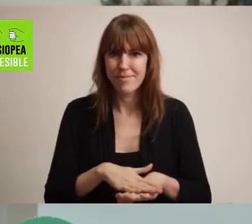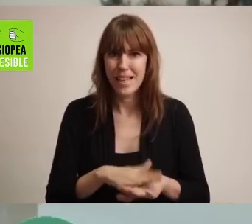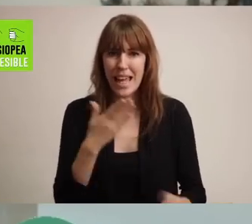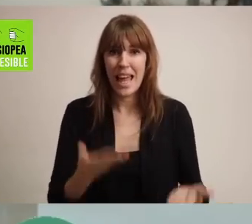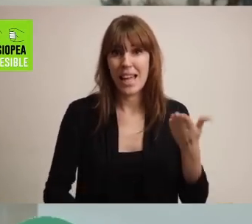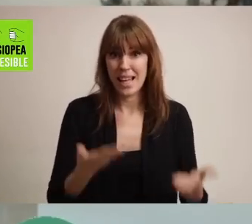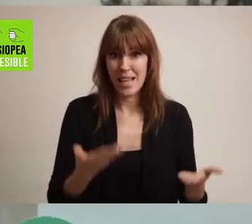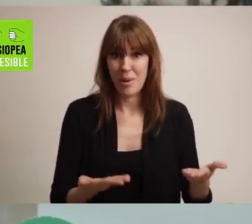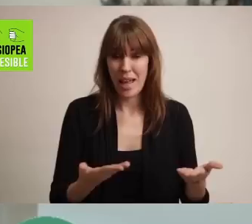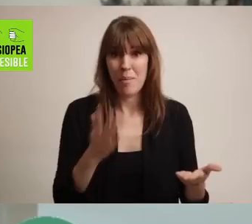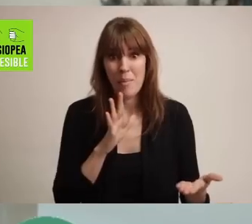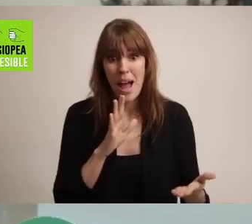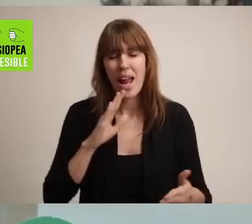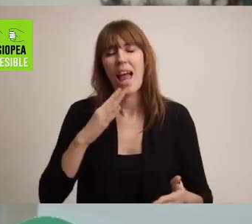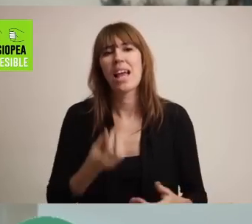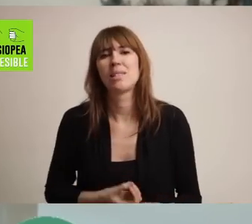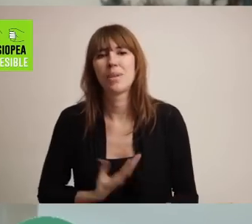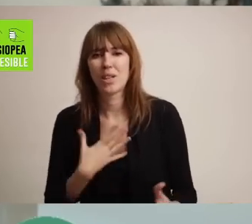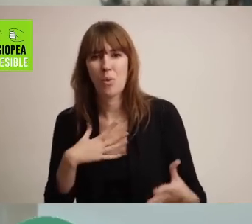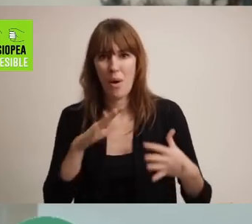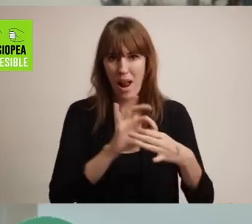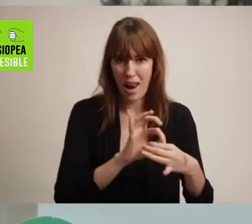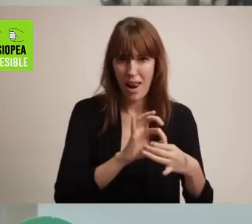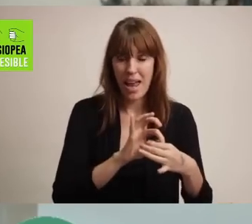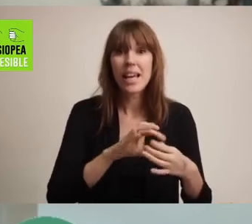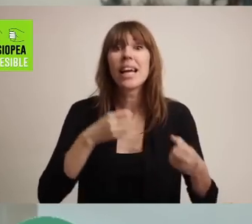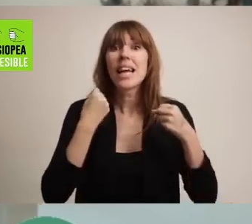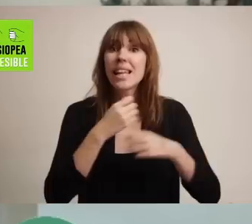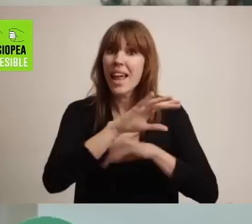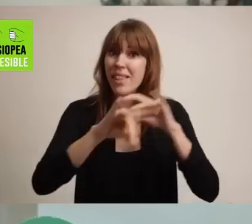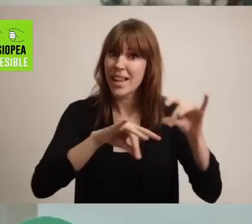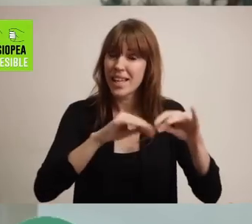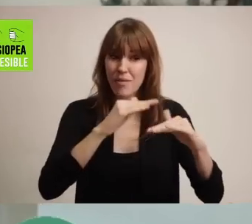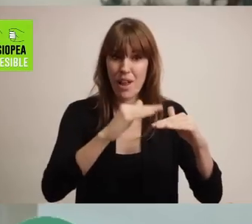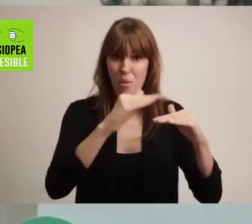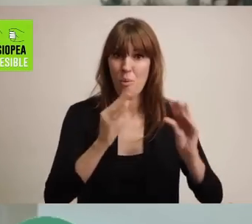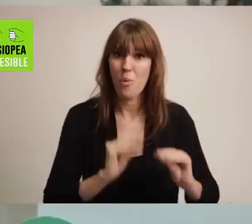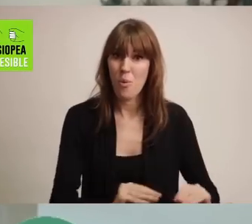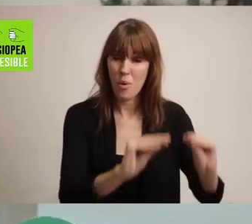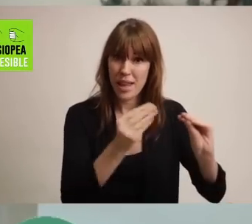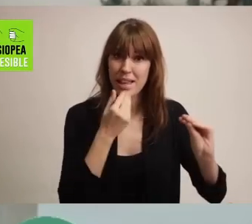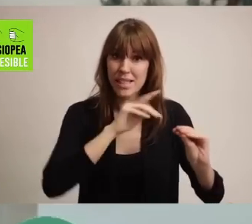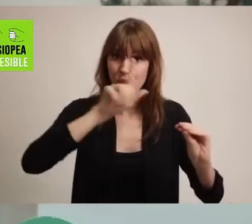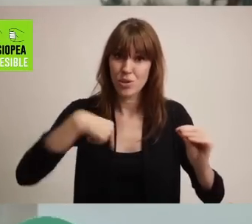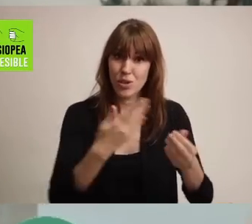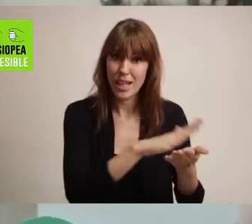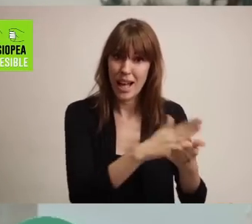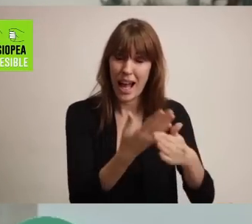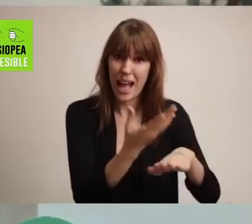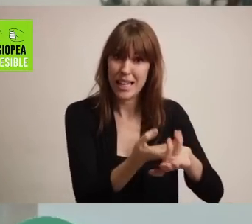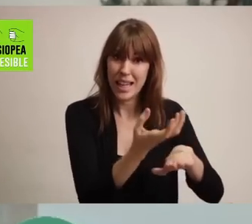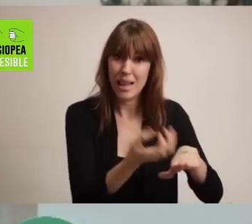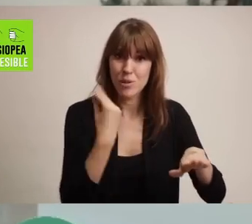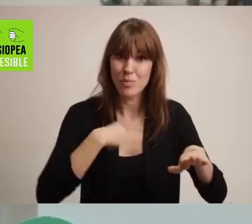de lo espiritual. La energía de la tierra, su frecuencia, es la que, si la canalizamos junto con la procedente de la